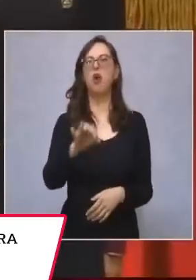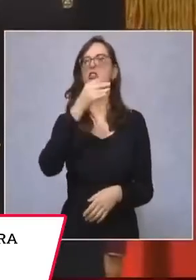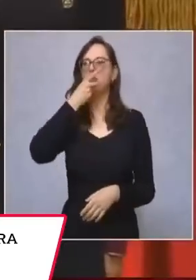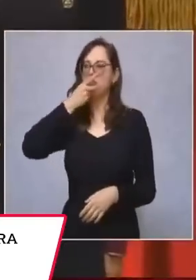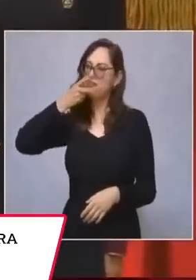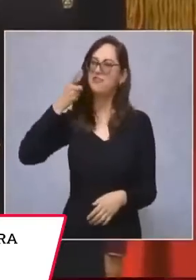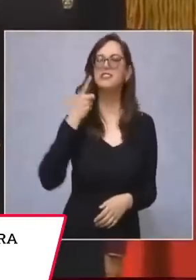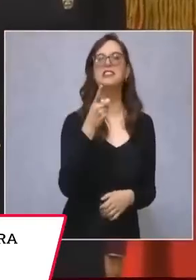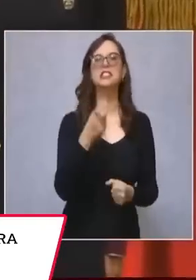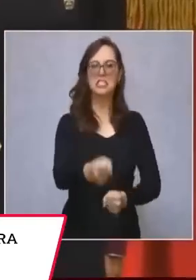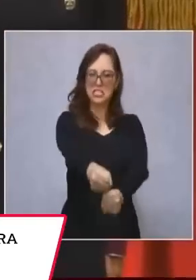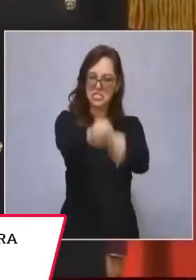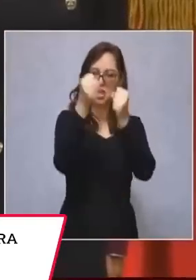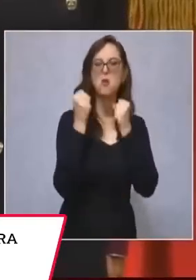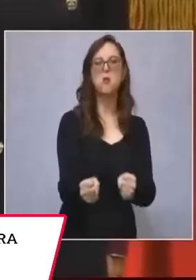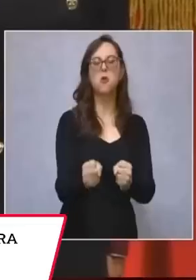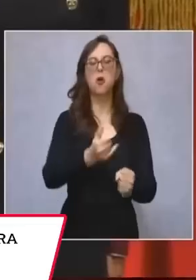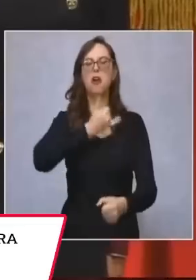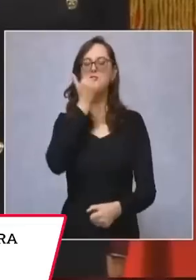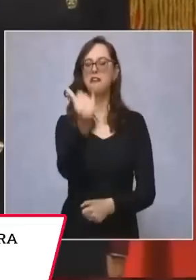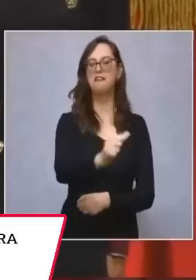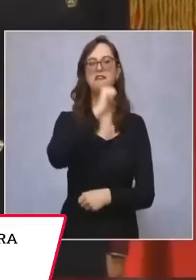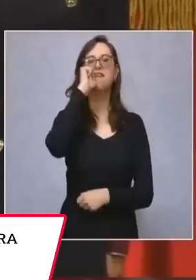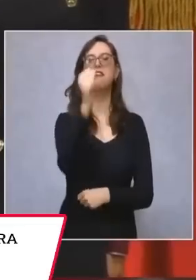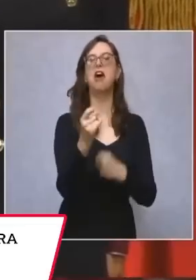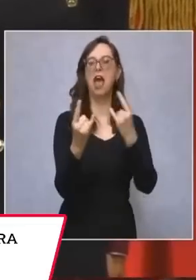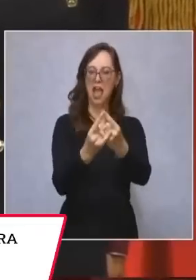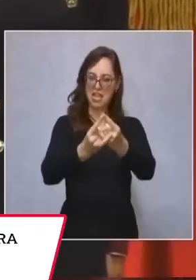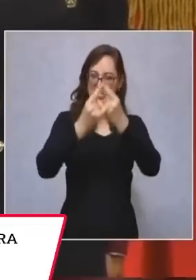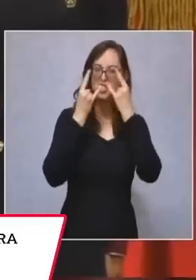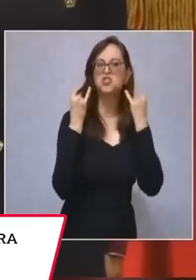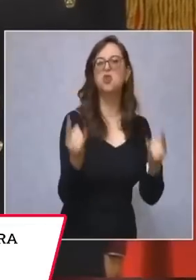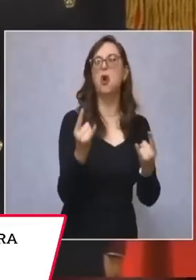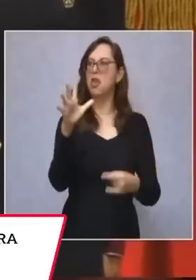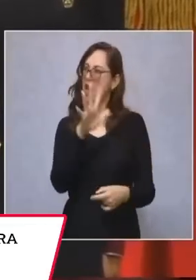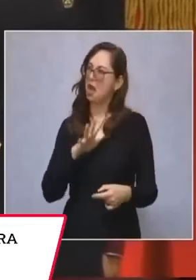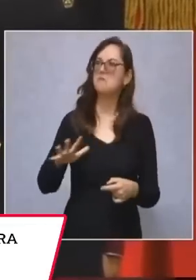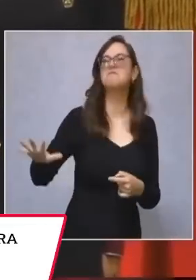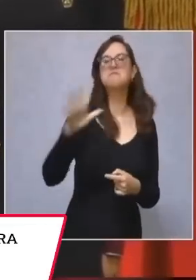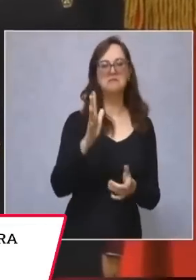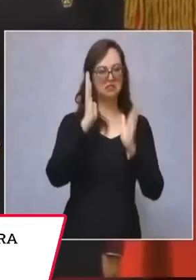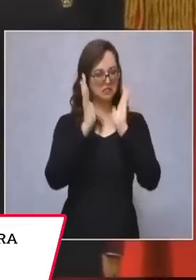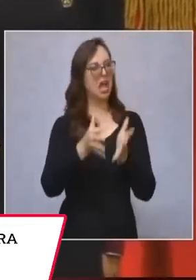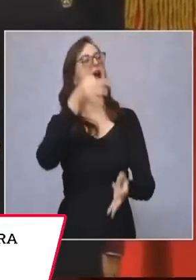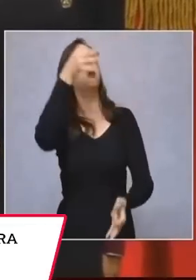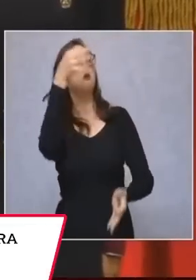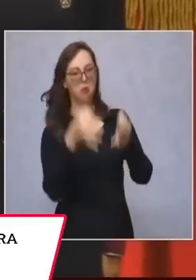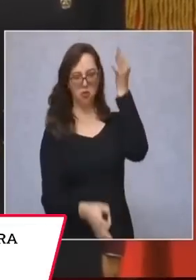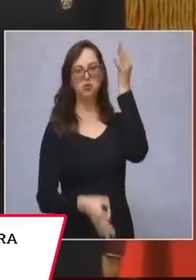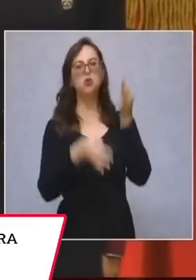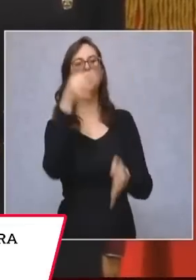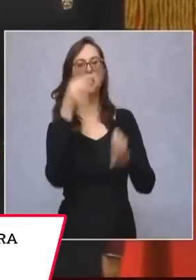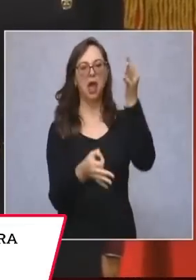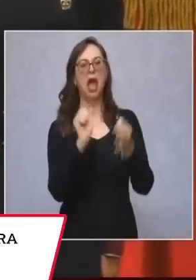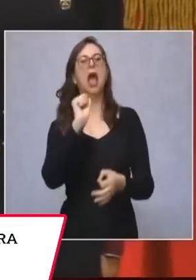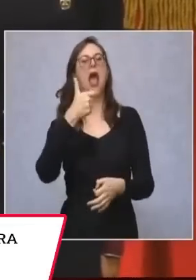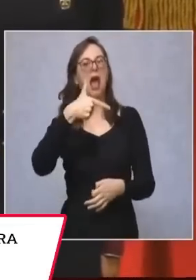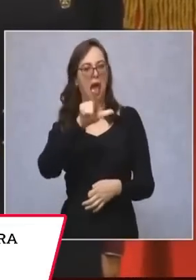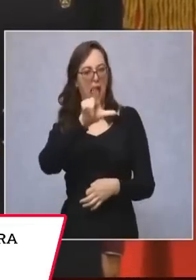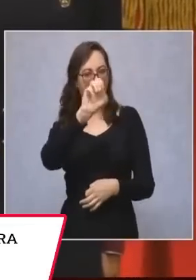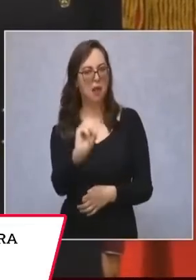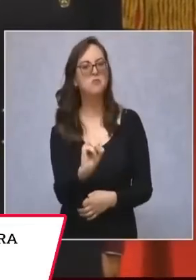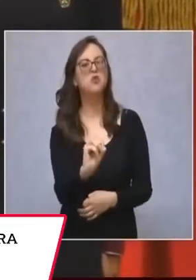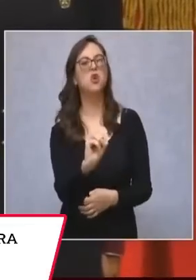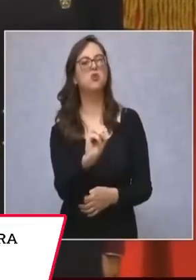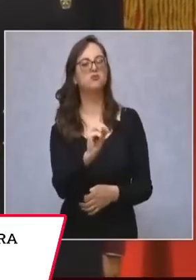la ley de hidrocarburos, y pues ahora este tipo de aspectos se van a ver fortalecidos también con la otra reforma que se va a